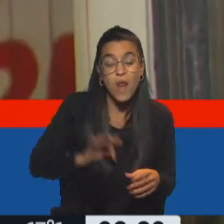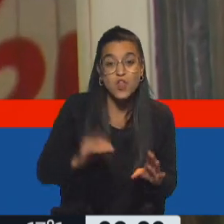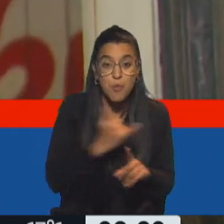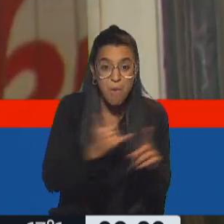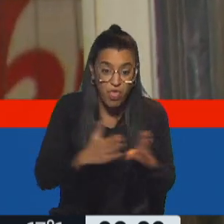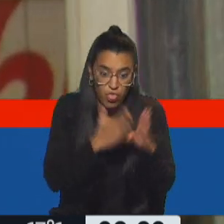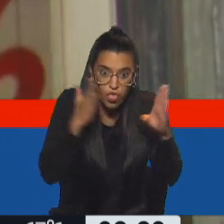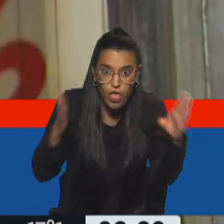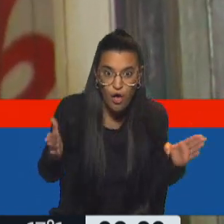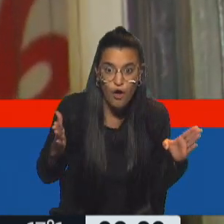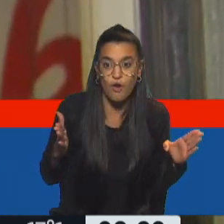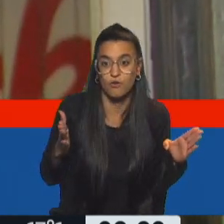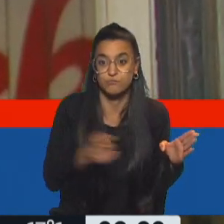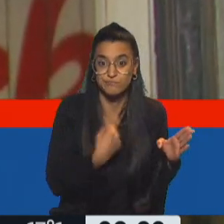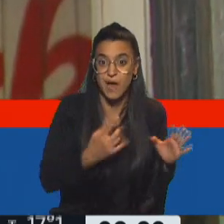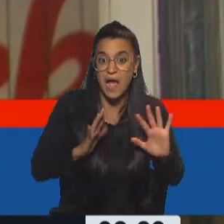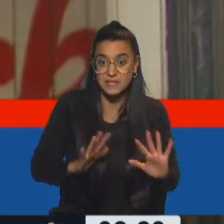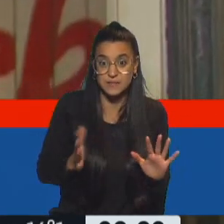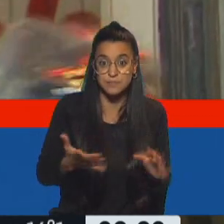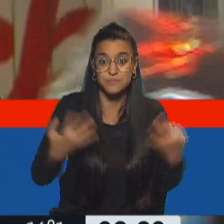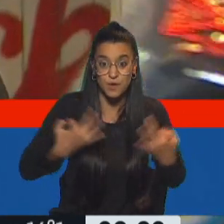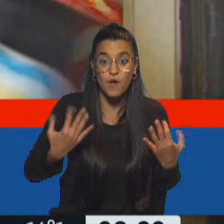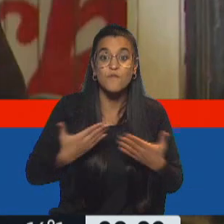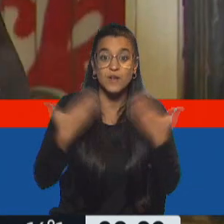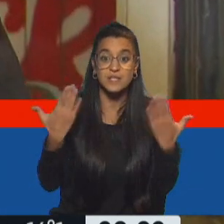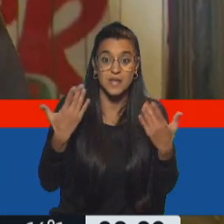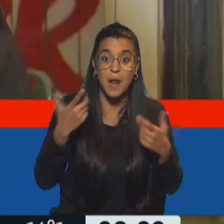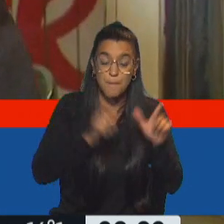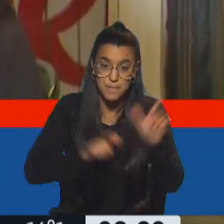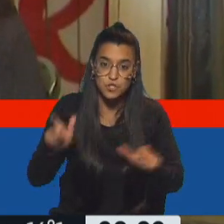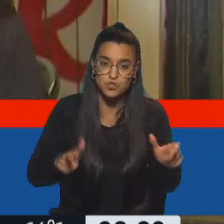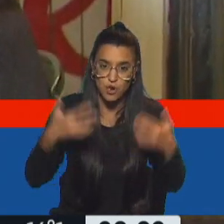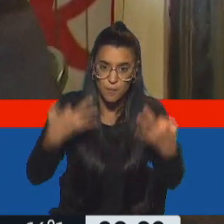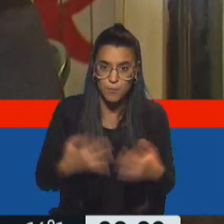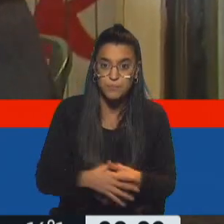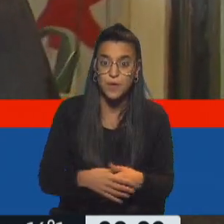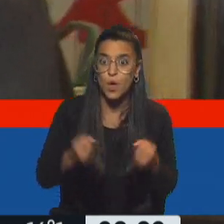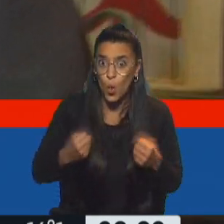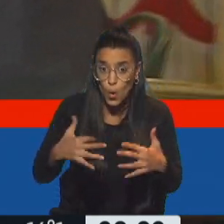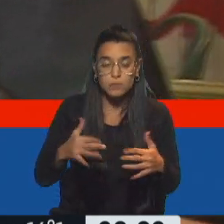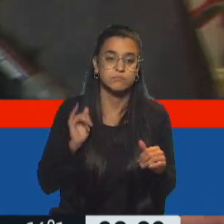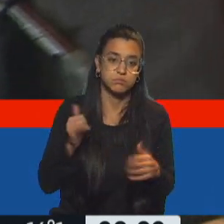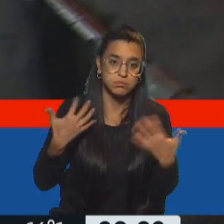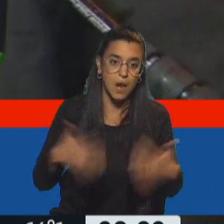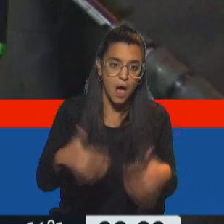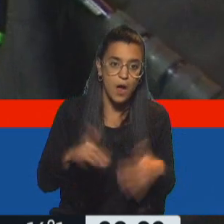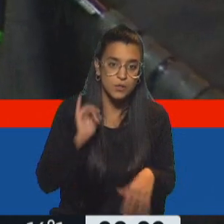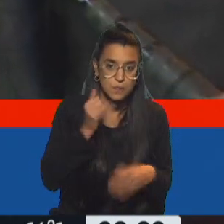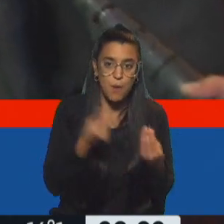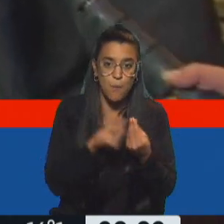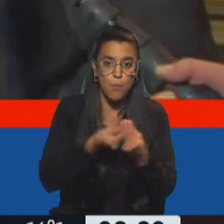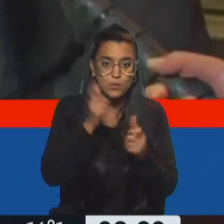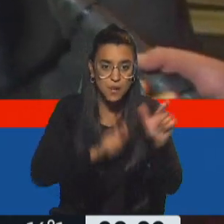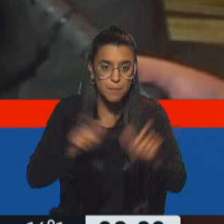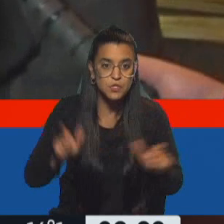De que venimos así. Nada, felicitar a la gente. Duro. Que se reinventa. Claro que es duro, sí. Sí, para mucha gente,